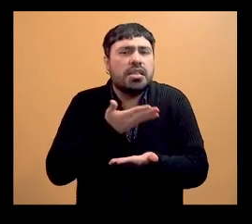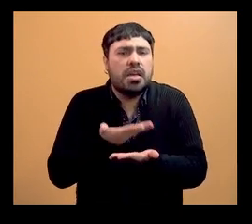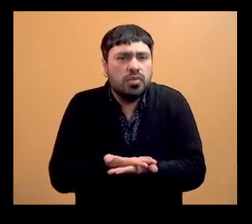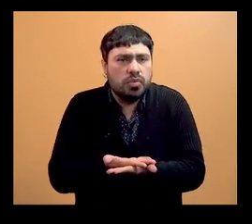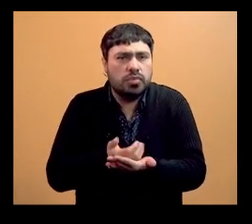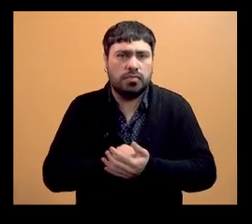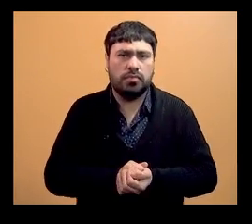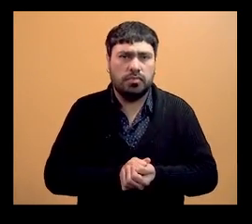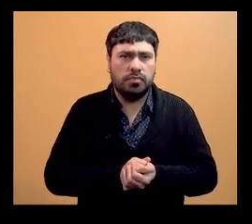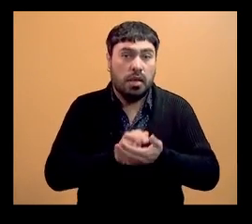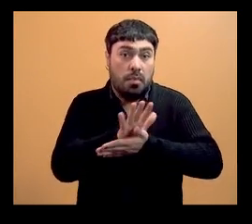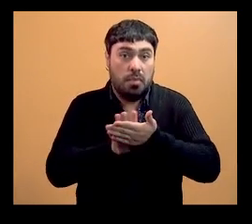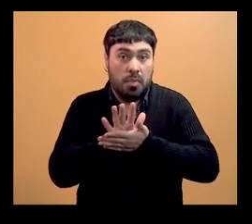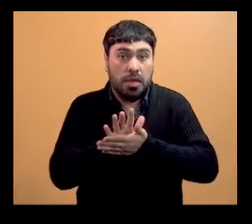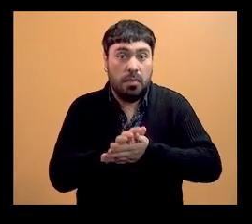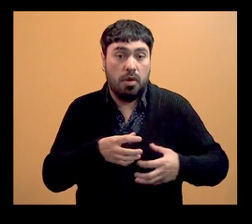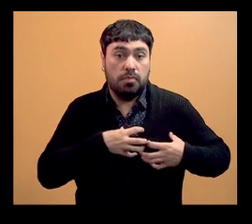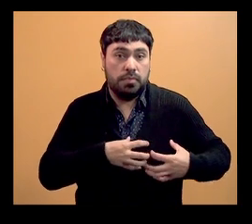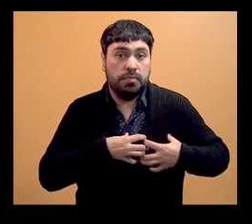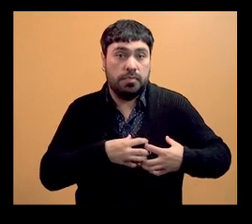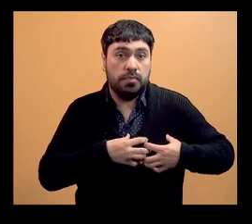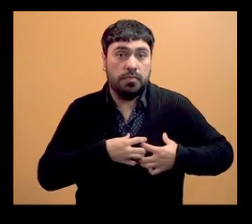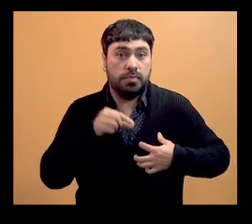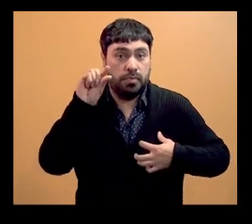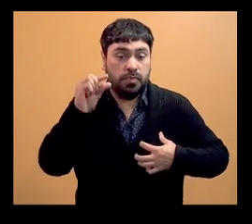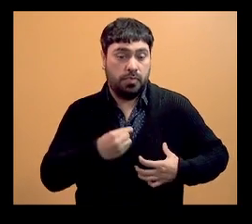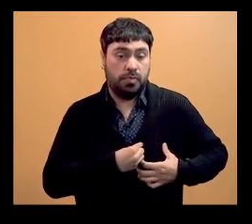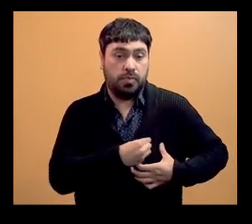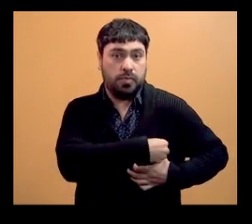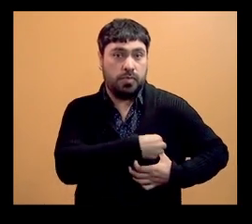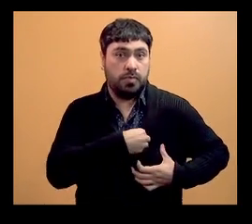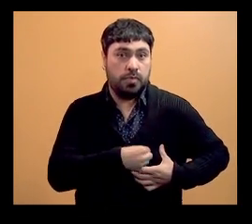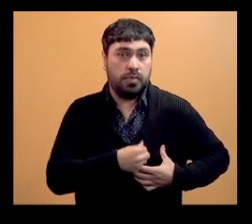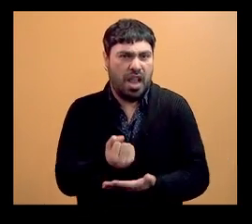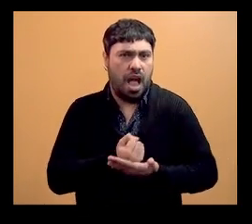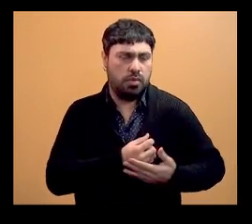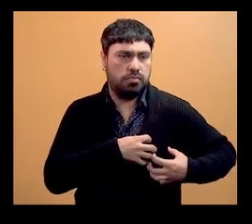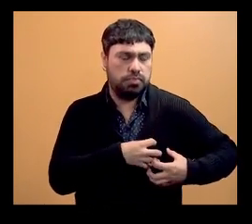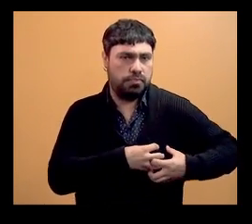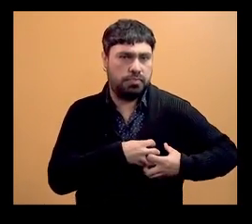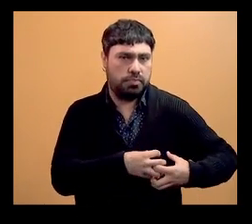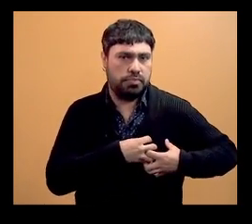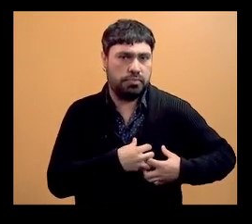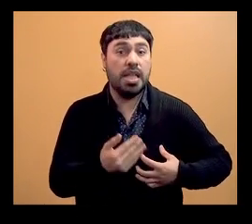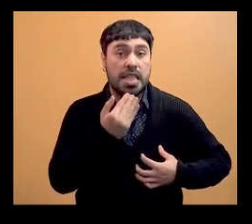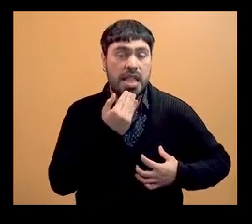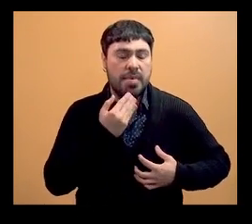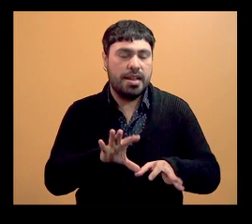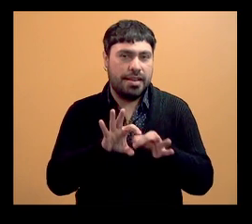en distintas afecciones cardíacas, fueron desarrollados para el programa Apolo. Y durante la primera carrera espacial, también por los